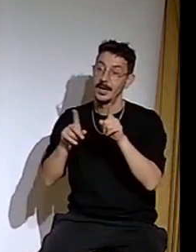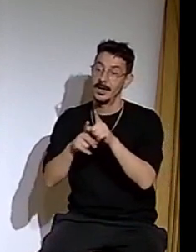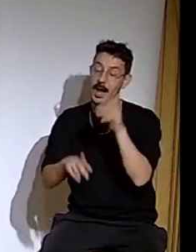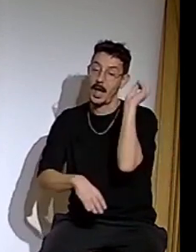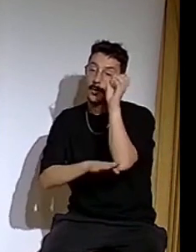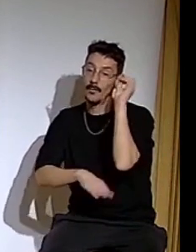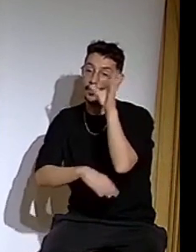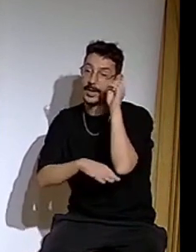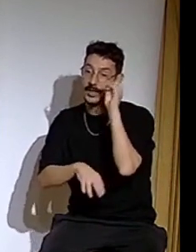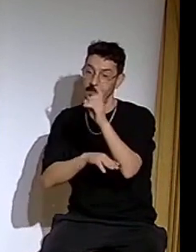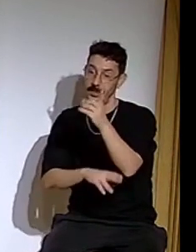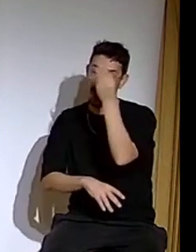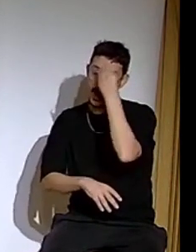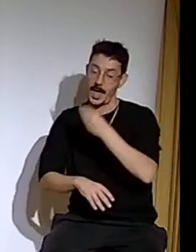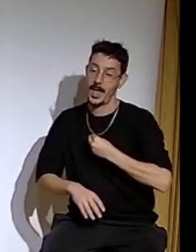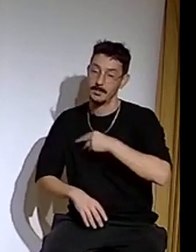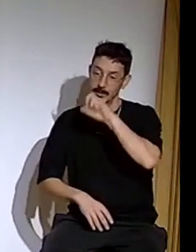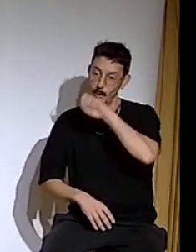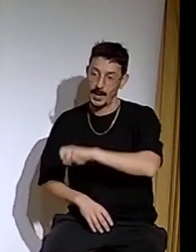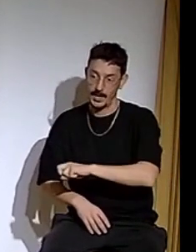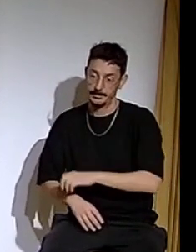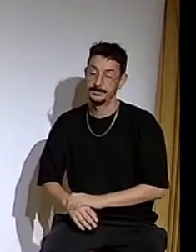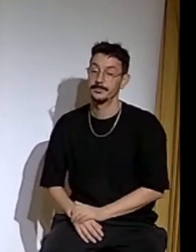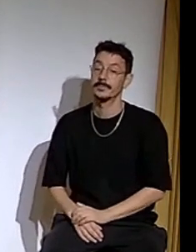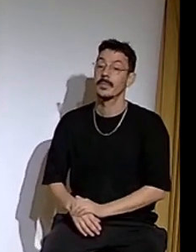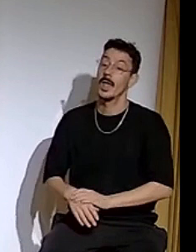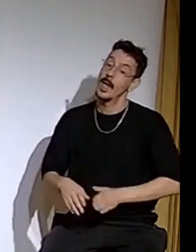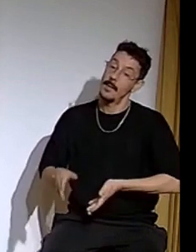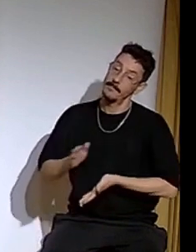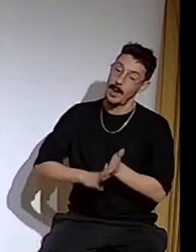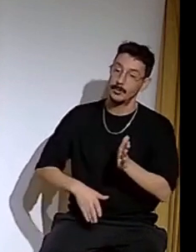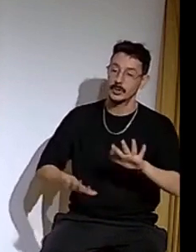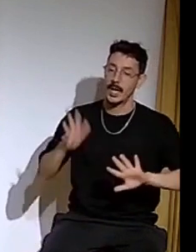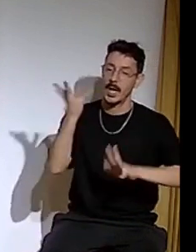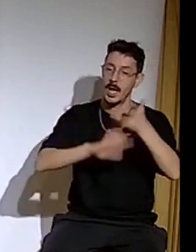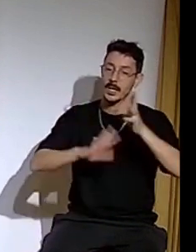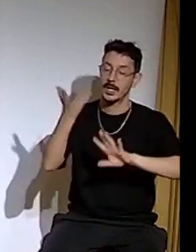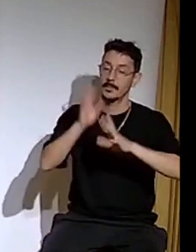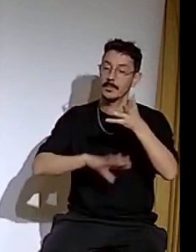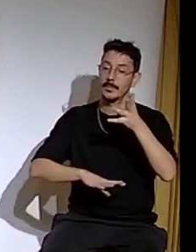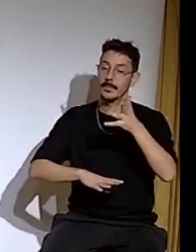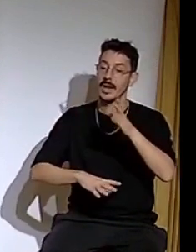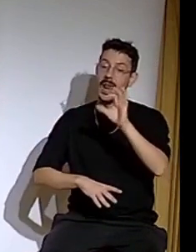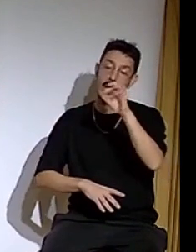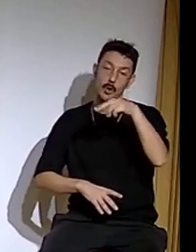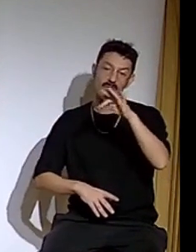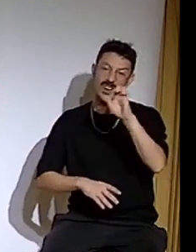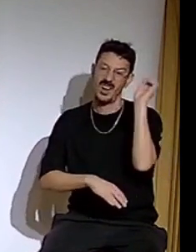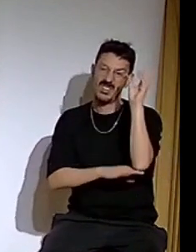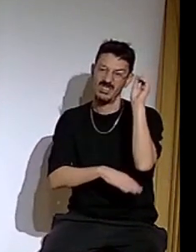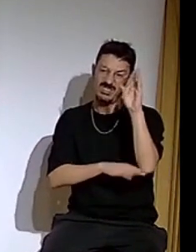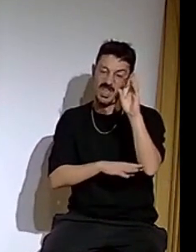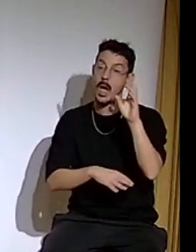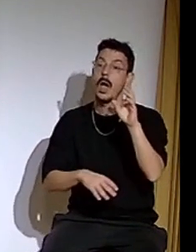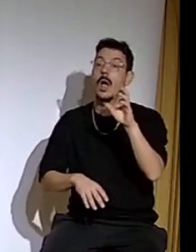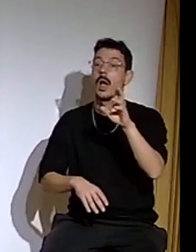épico bar vamos a quemar la conferencia